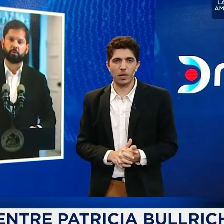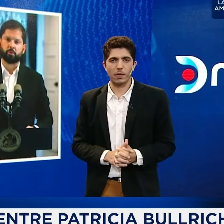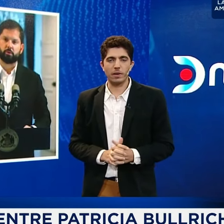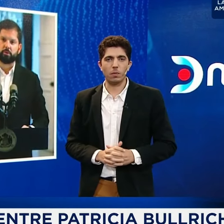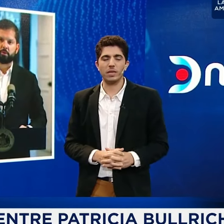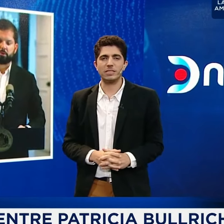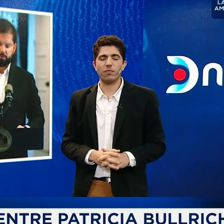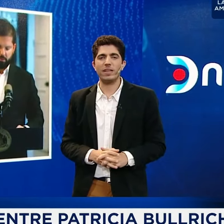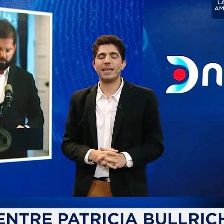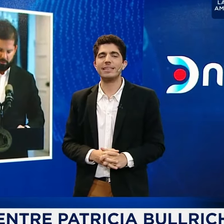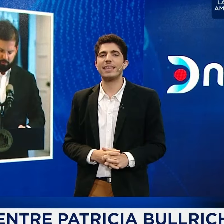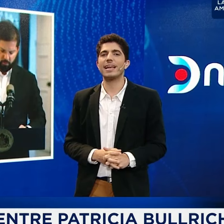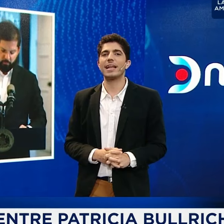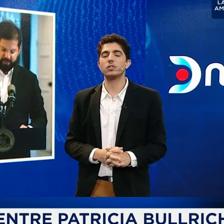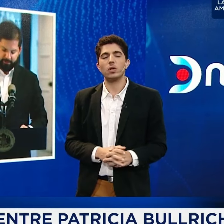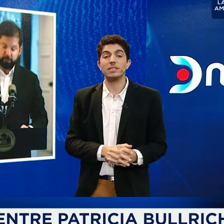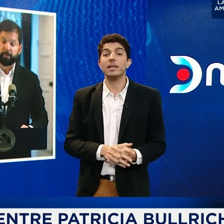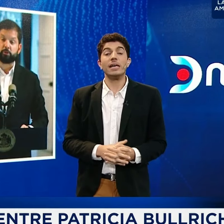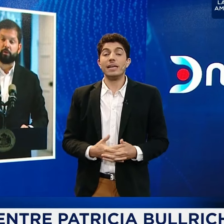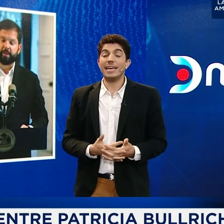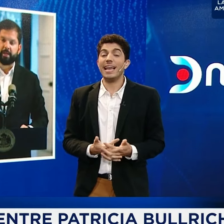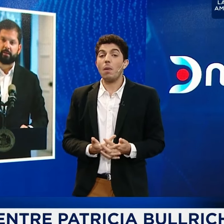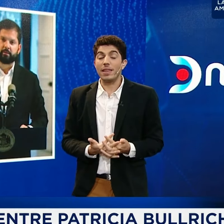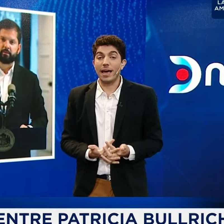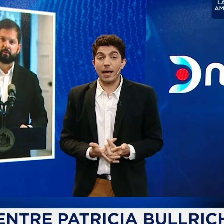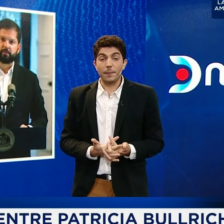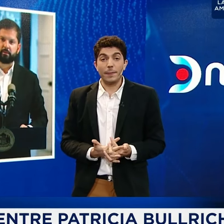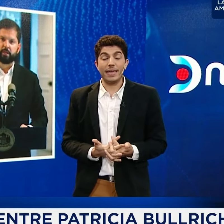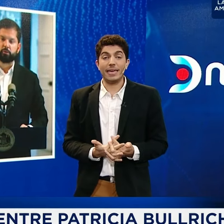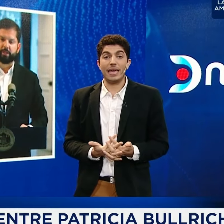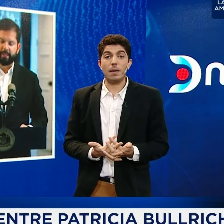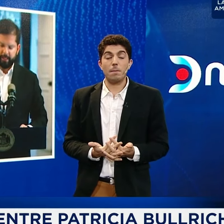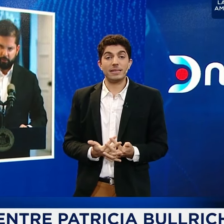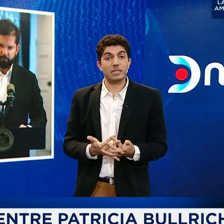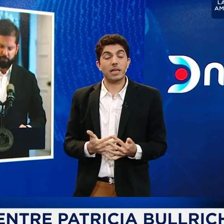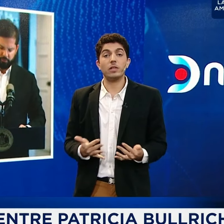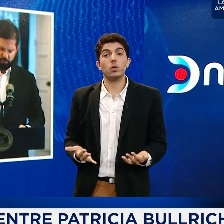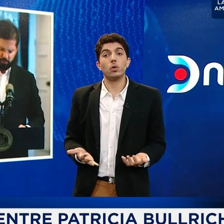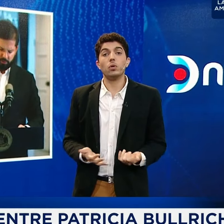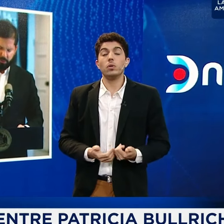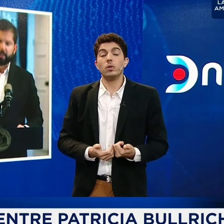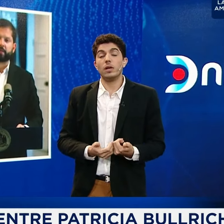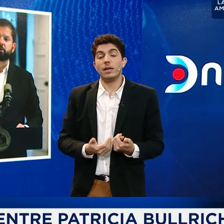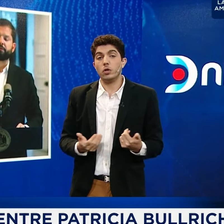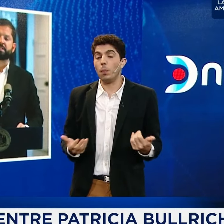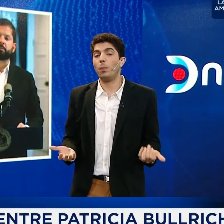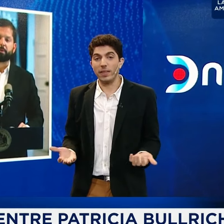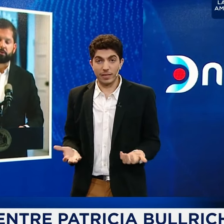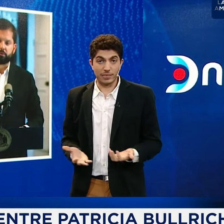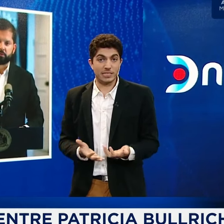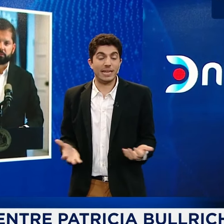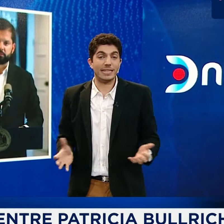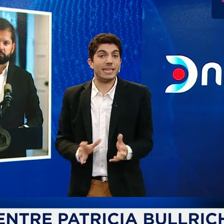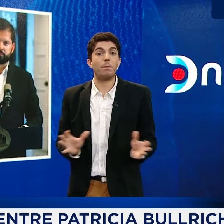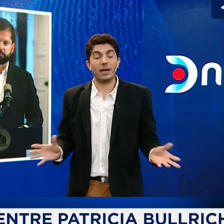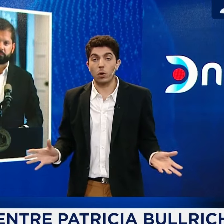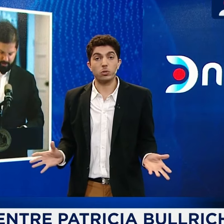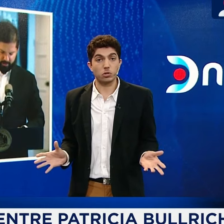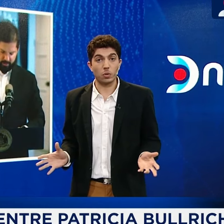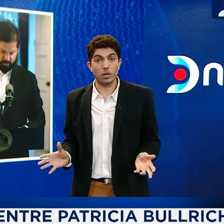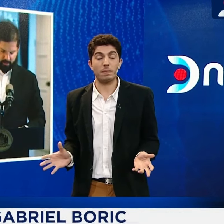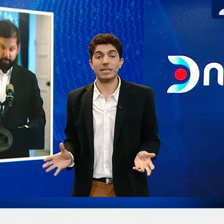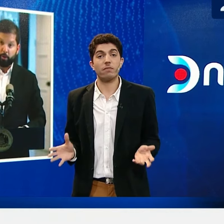gobierno de Gabriel Boric frente a estas declaraciones? Que la verdad es que, más allá de todo, no puede decir Chile que tiene